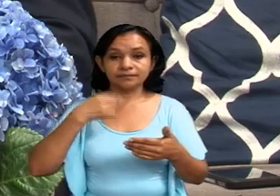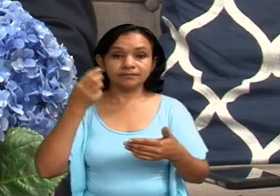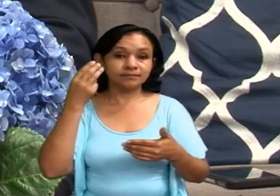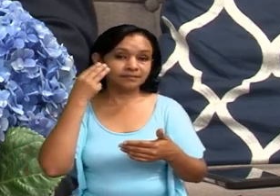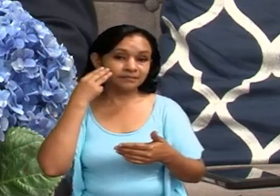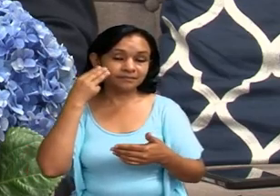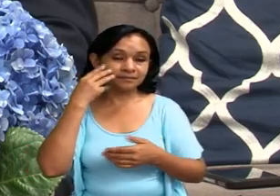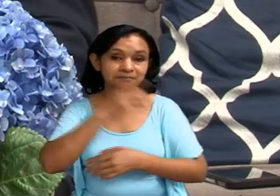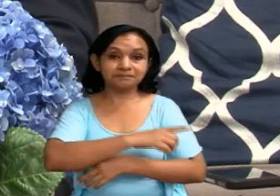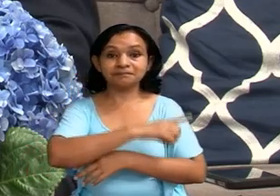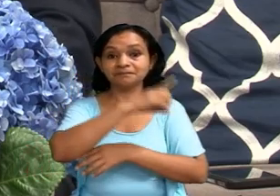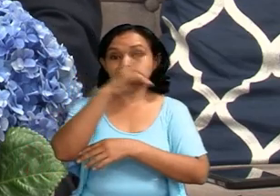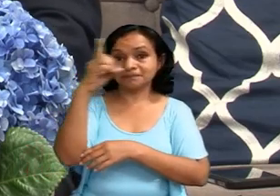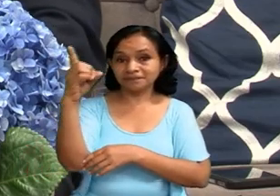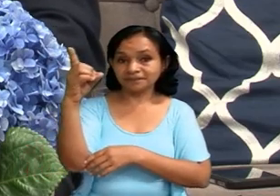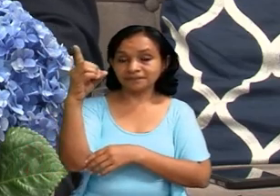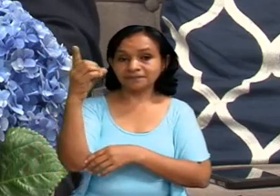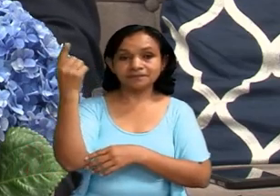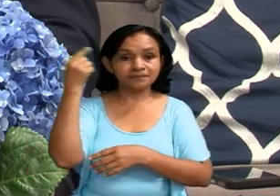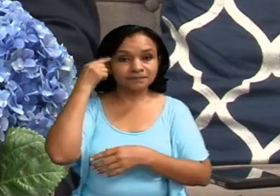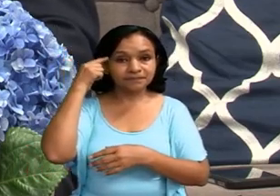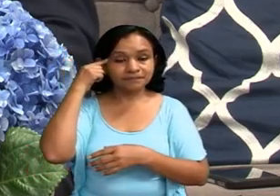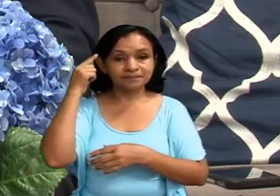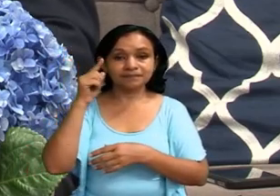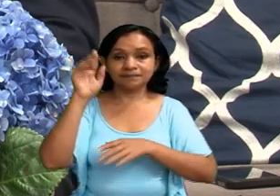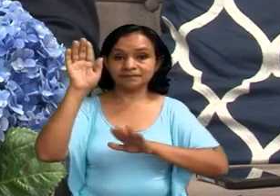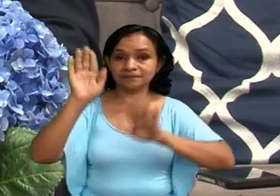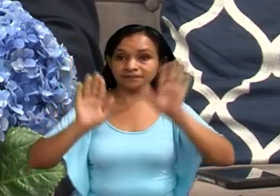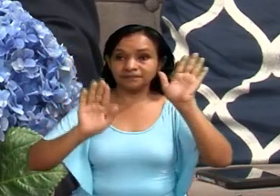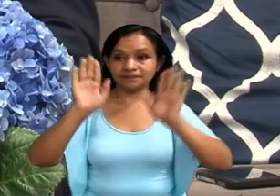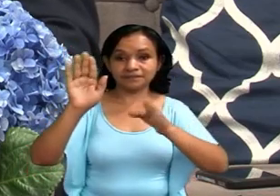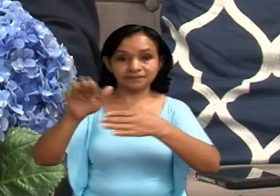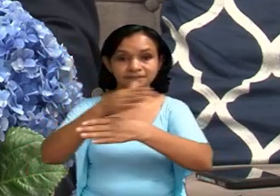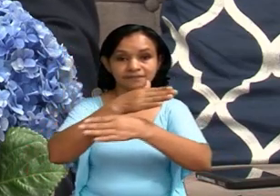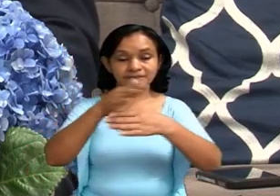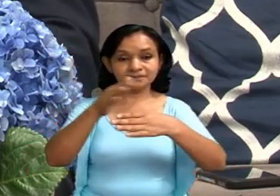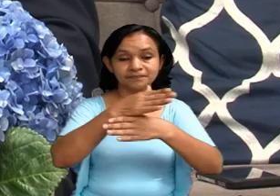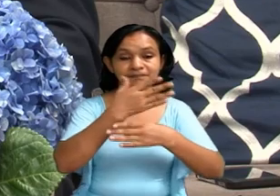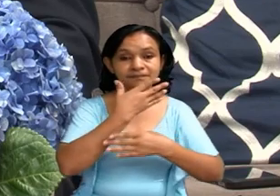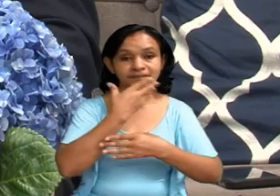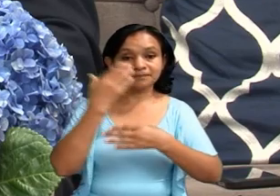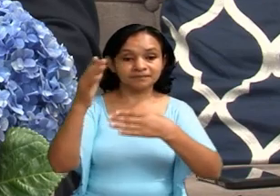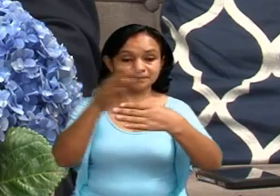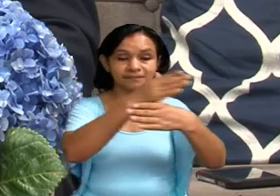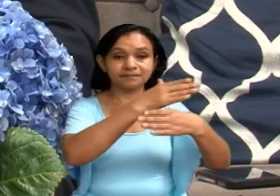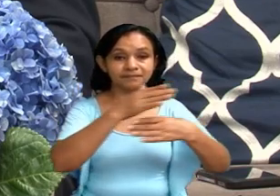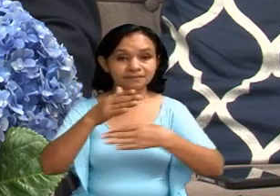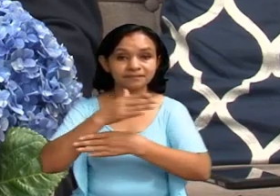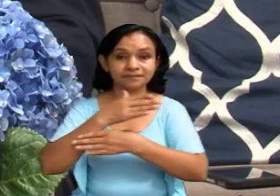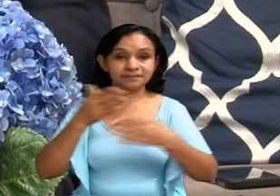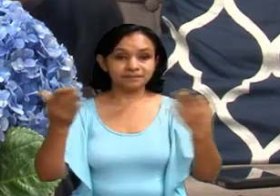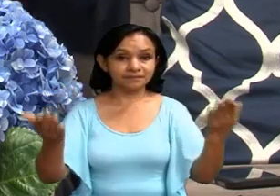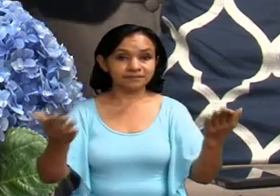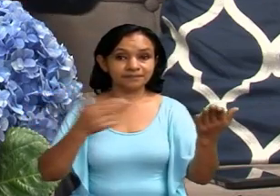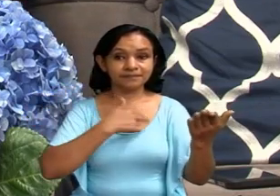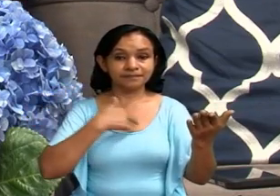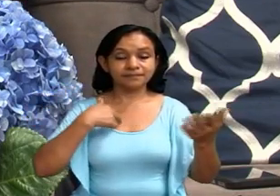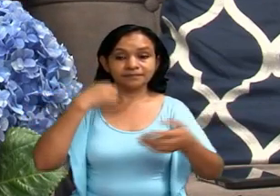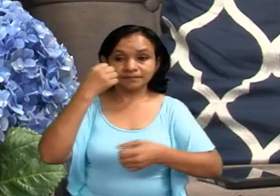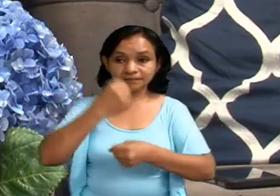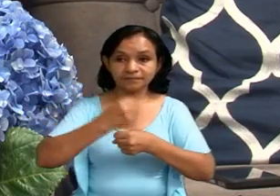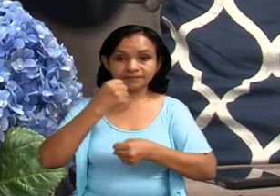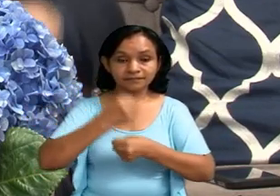Madres, donde pensamos por lo menos que participen como 500 jóvenes y 500 coristas, pues. Entonces,